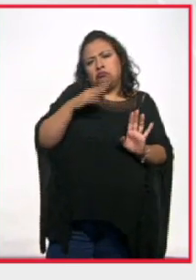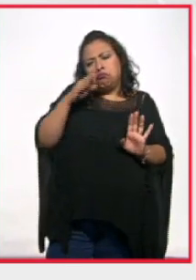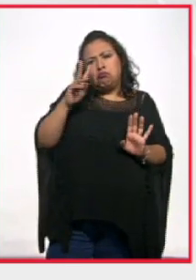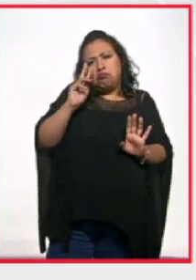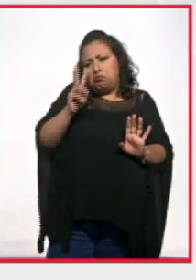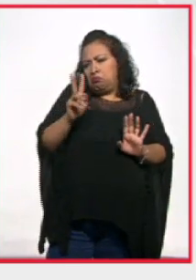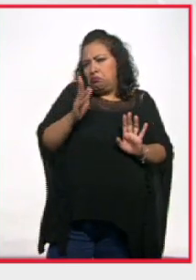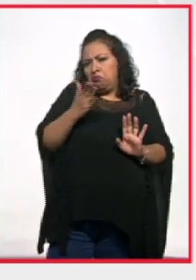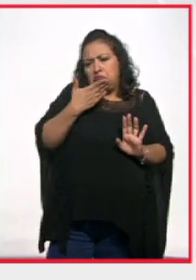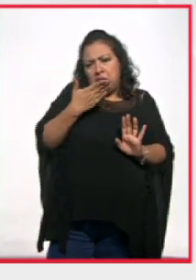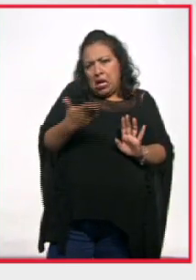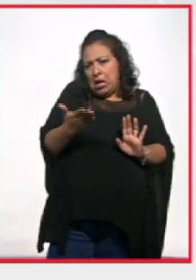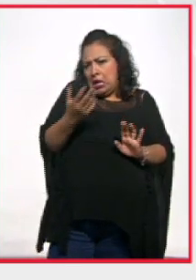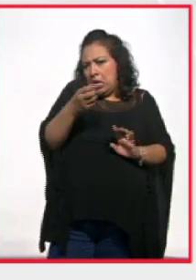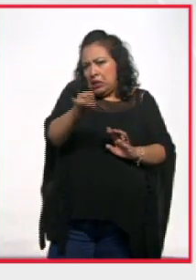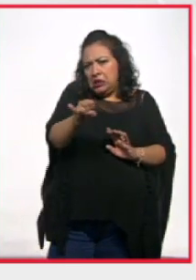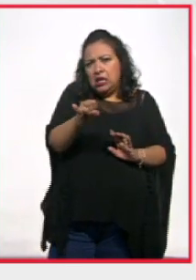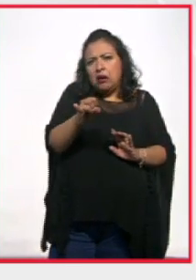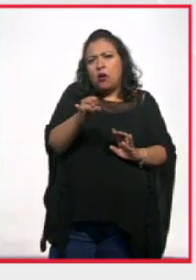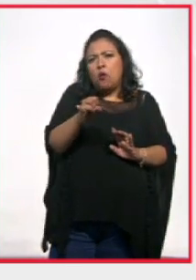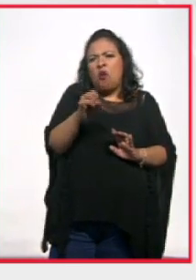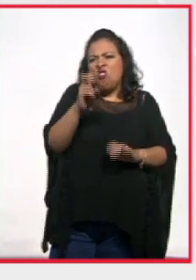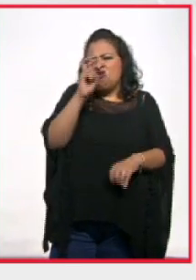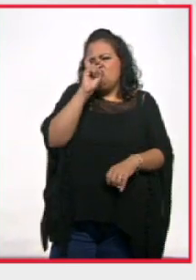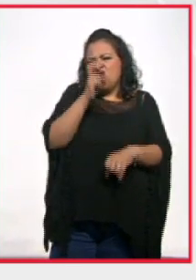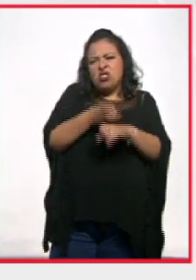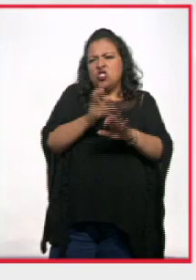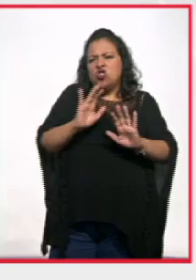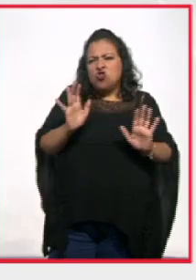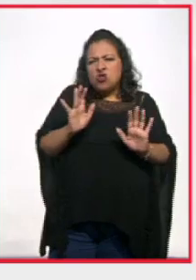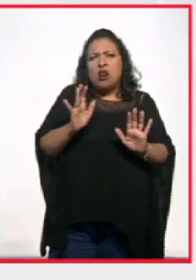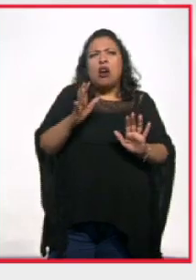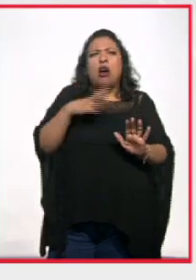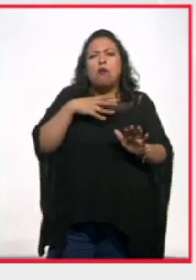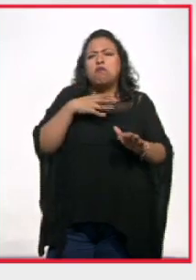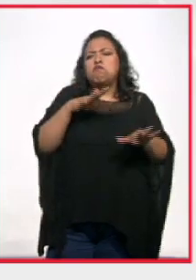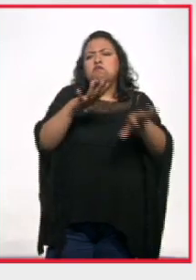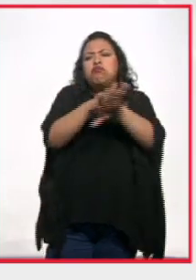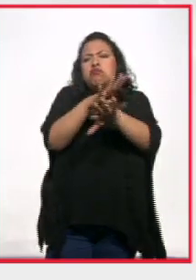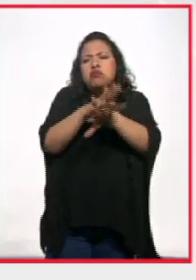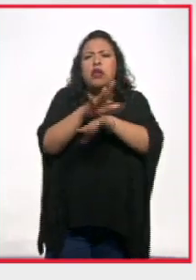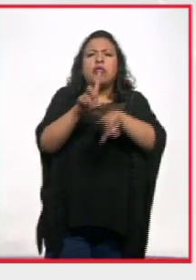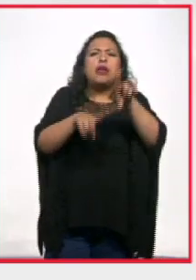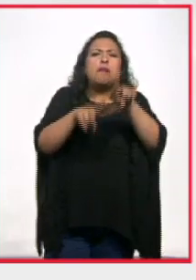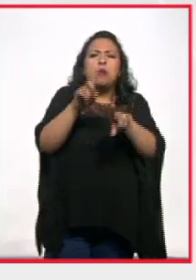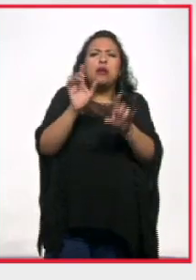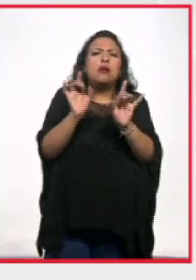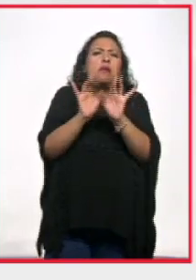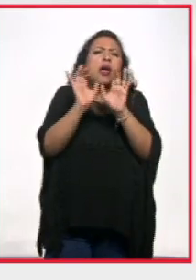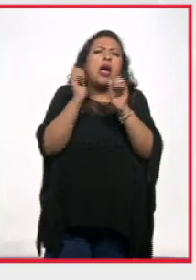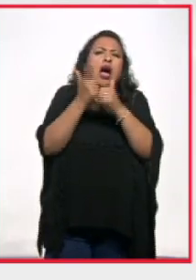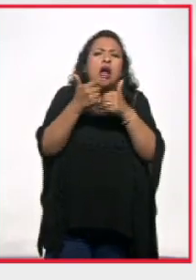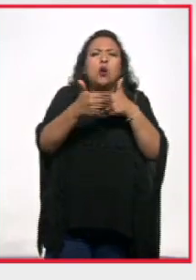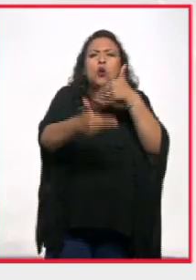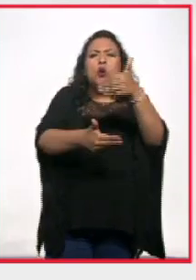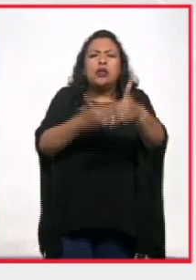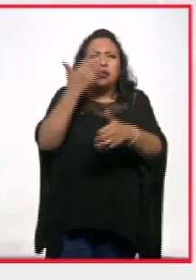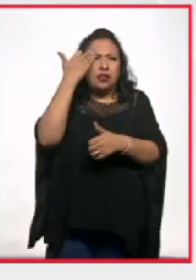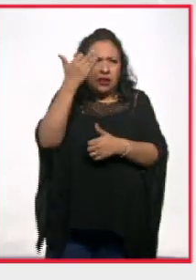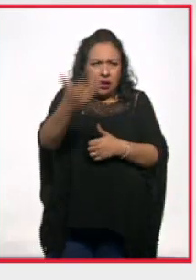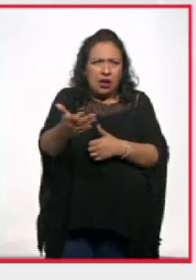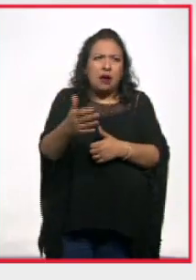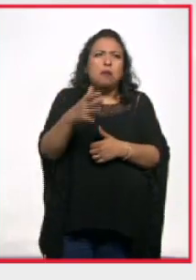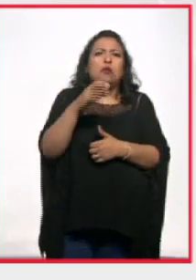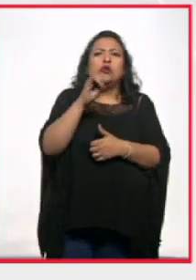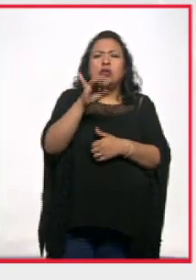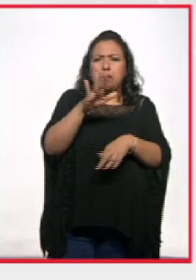como está, porque justamente no hay una línea muy rígida, ¿no? Se va moviendo conforme va pasando el tiempo naturalmente. Si hay